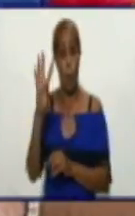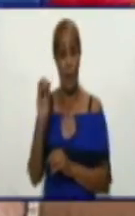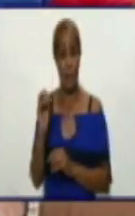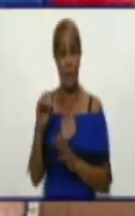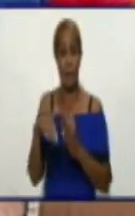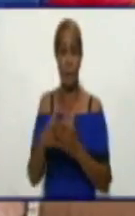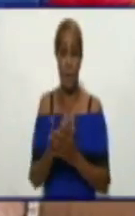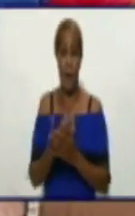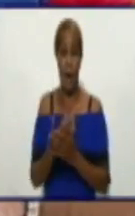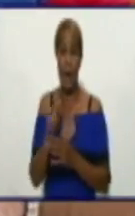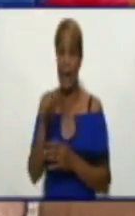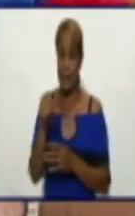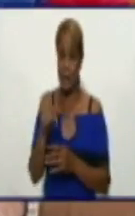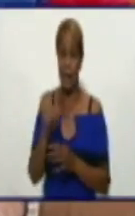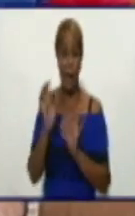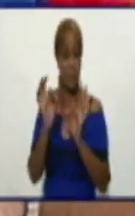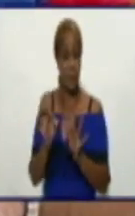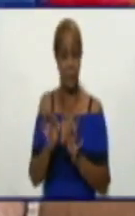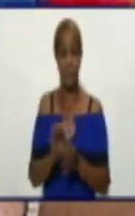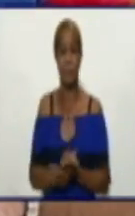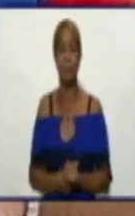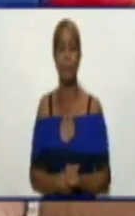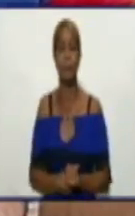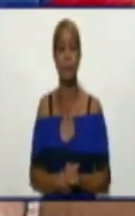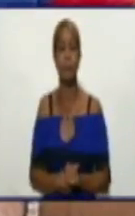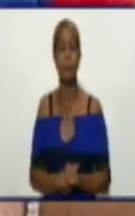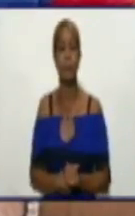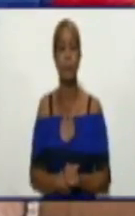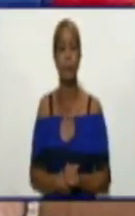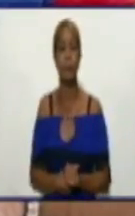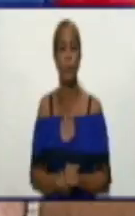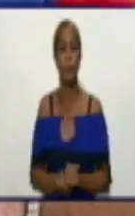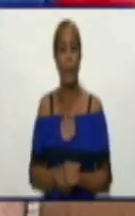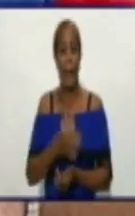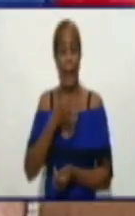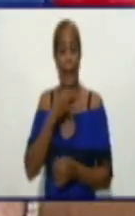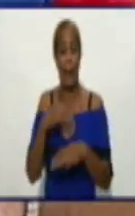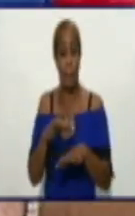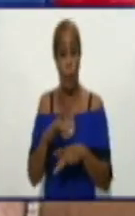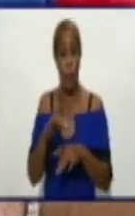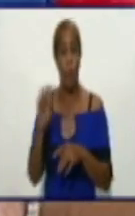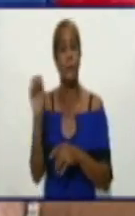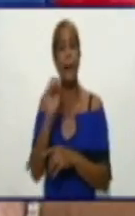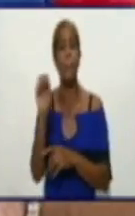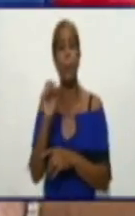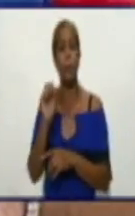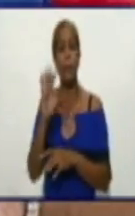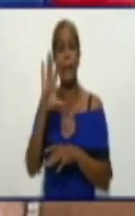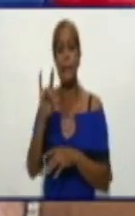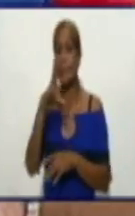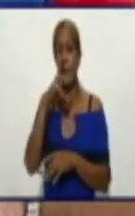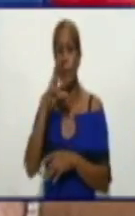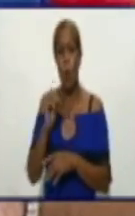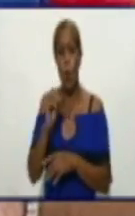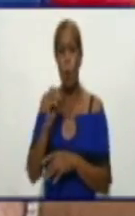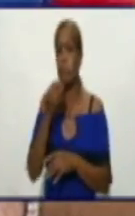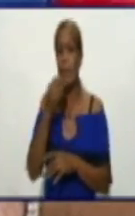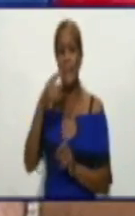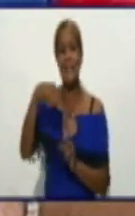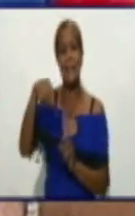es el término que está establecido por norma. En el caso de que el vehículo se declare no apto, la comisión le otorga un plazo de